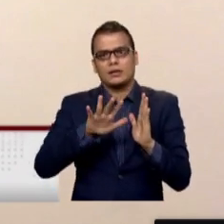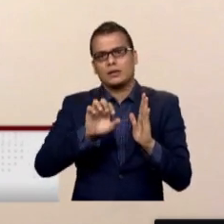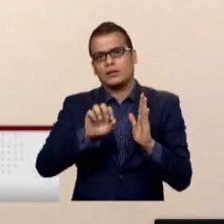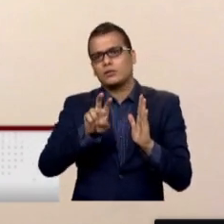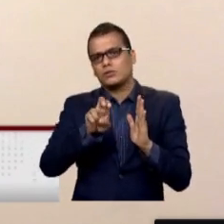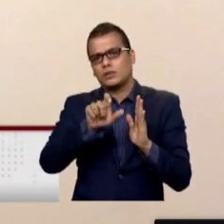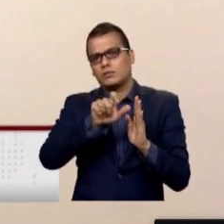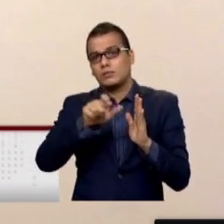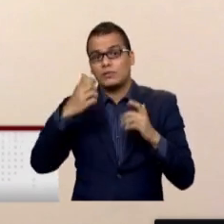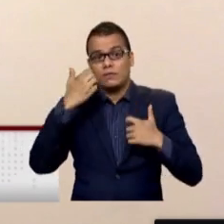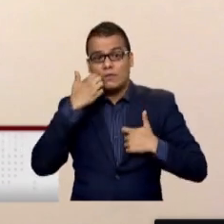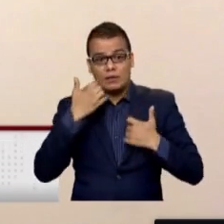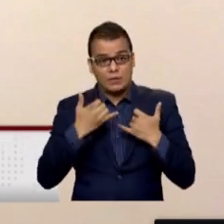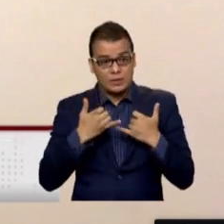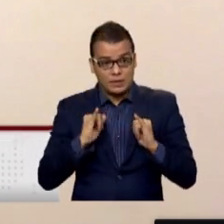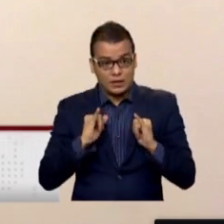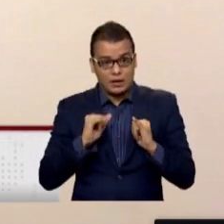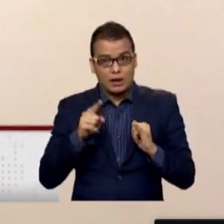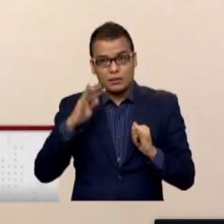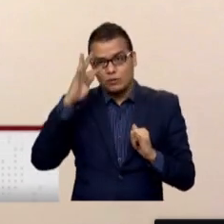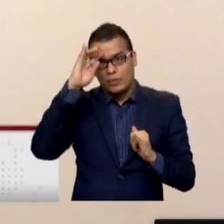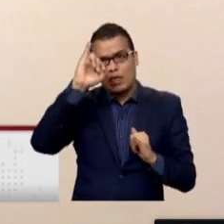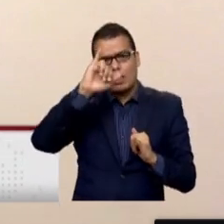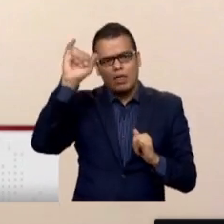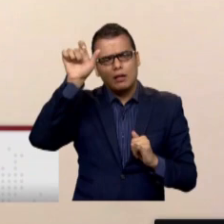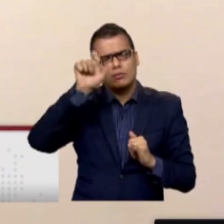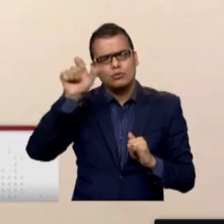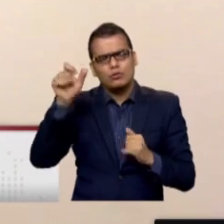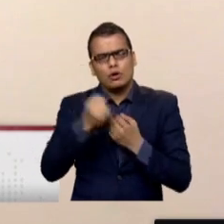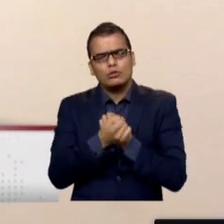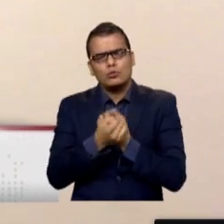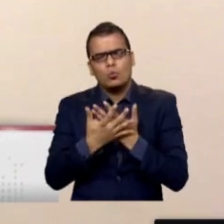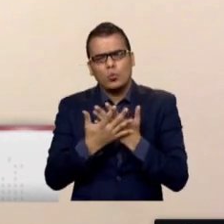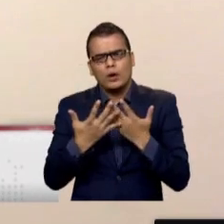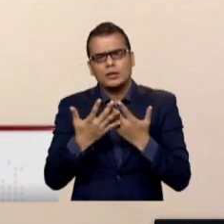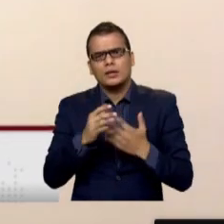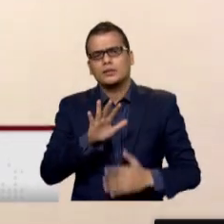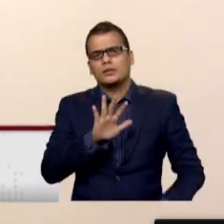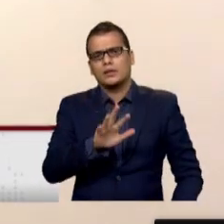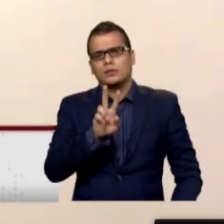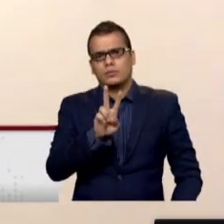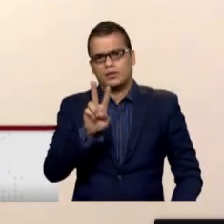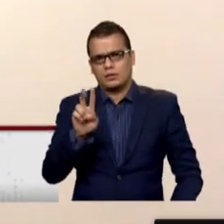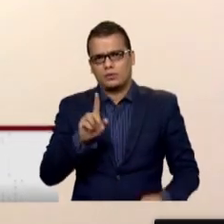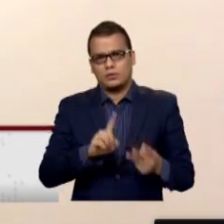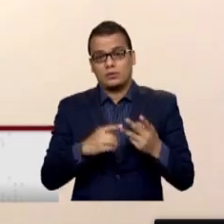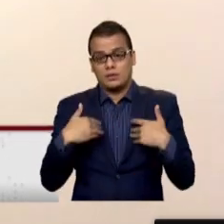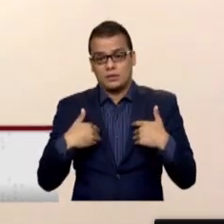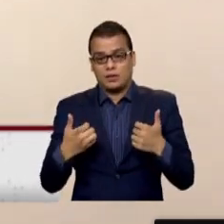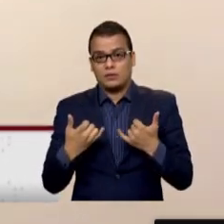cuales tenemos hospitalizados 522, personas recuperados